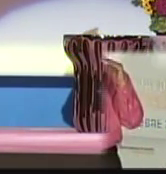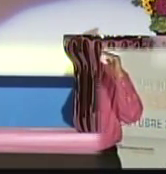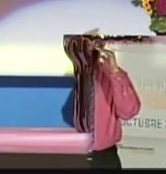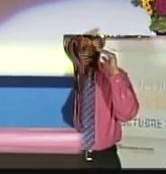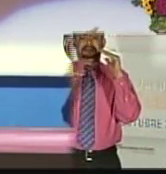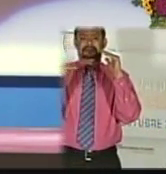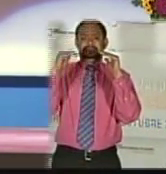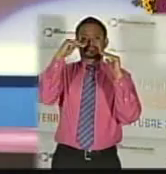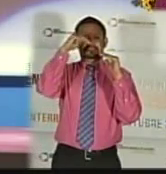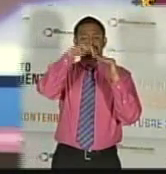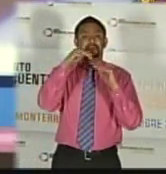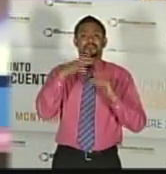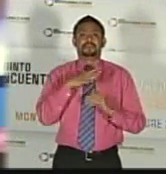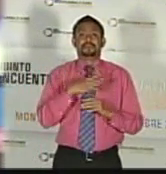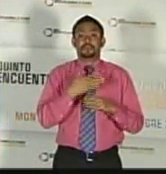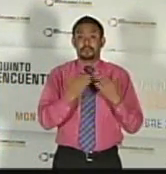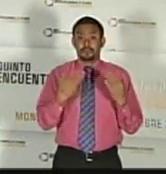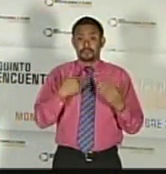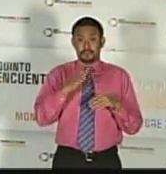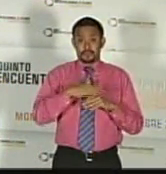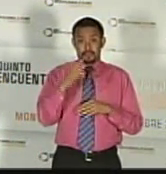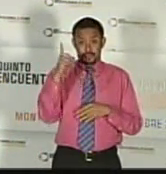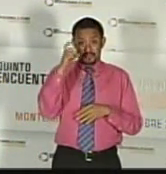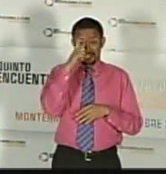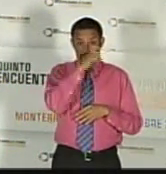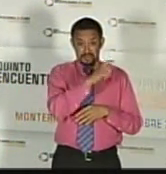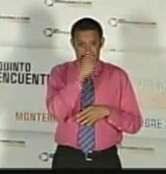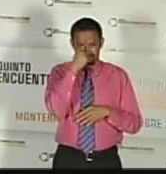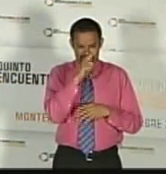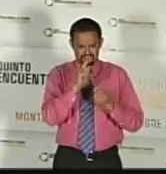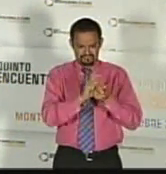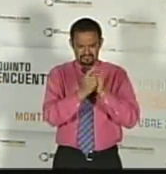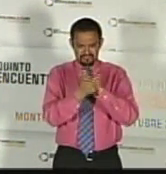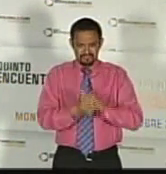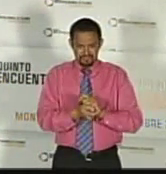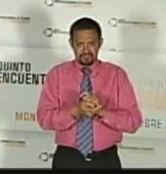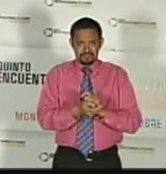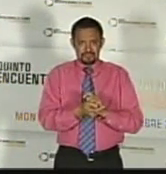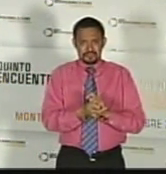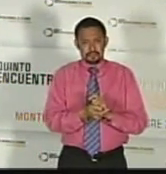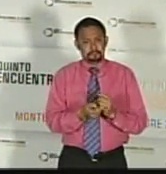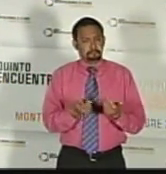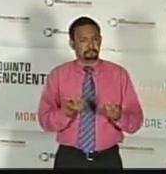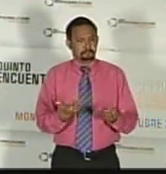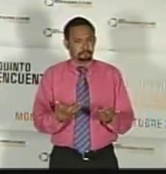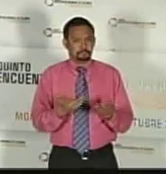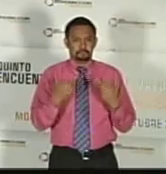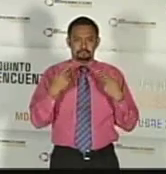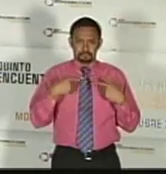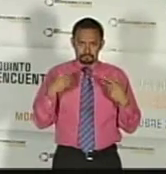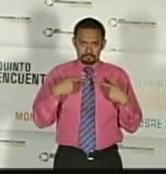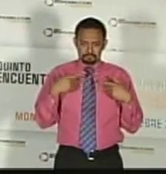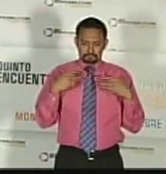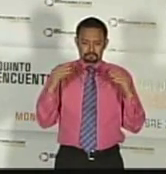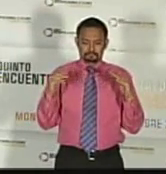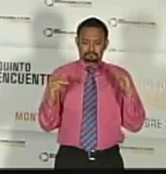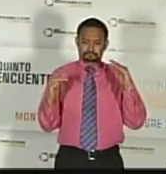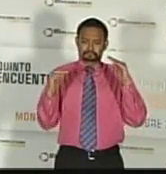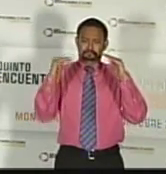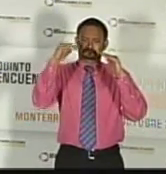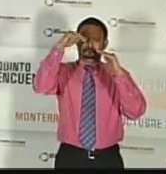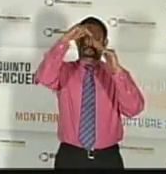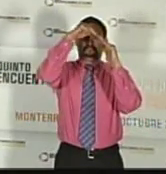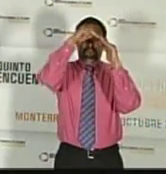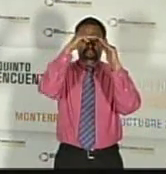estructura existente, más difícil para ellos es colaborar o transformar. Entonces, la gente que llega a la cúspide los